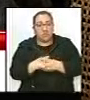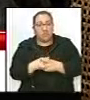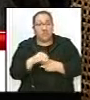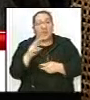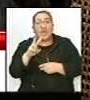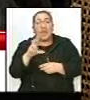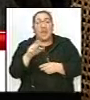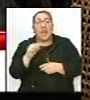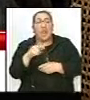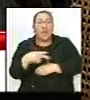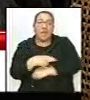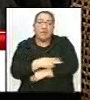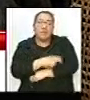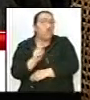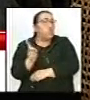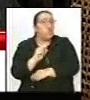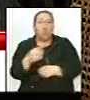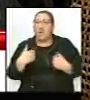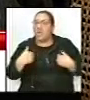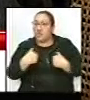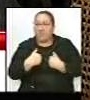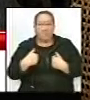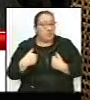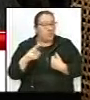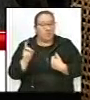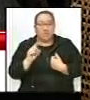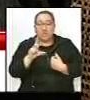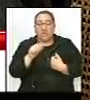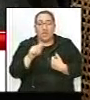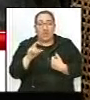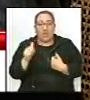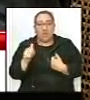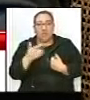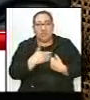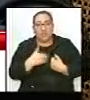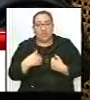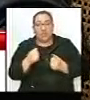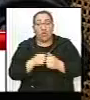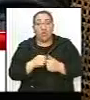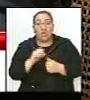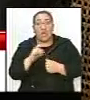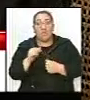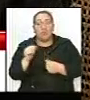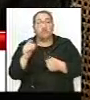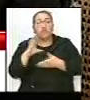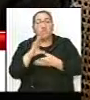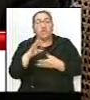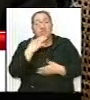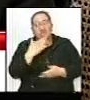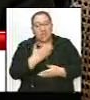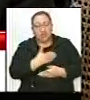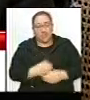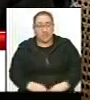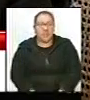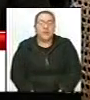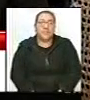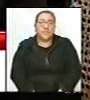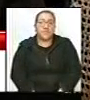lana, señor presidente. No de los animales, de la lana, señor presidente, de los camélidos sudamericanos. Gracias, señor